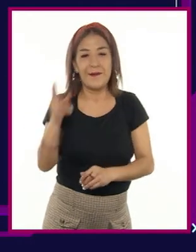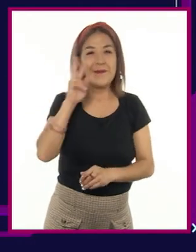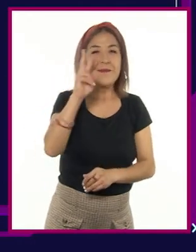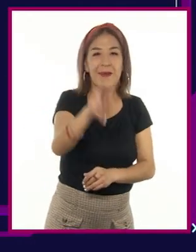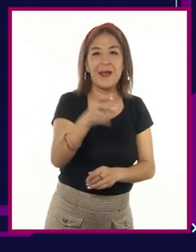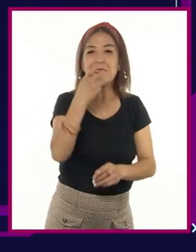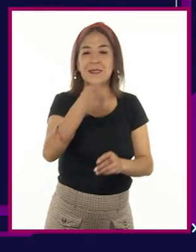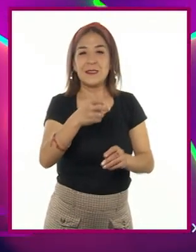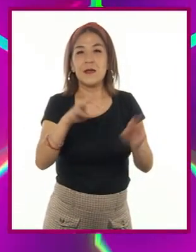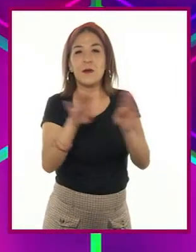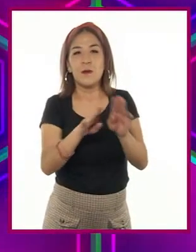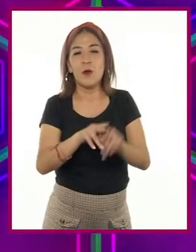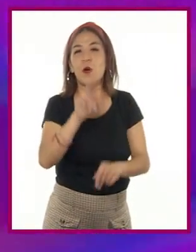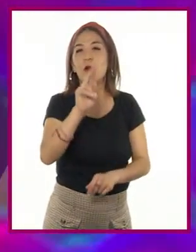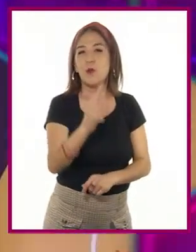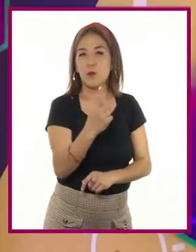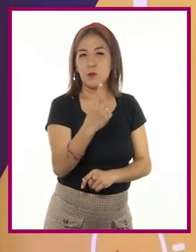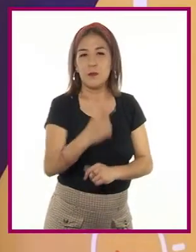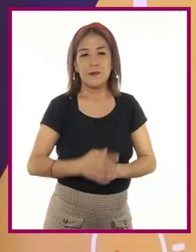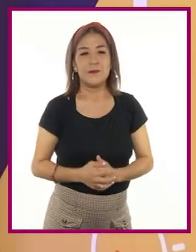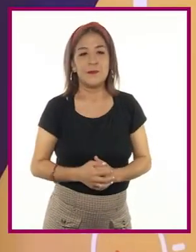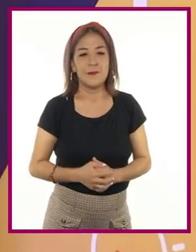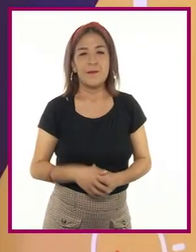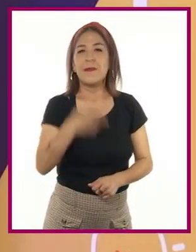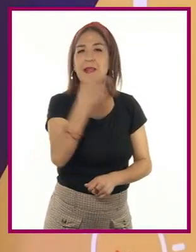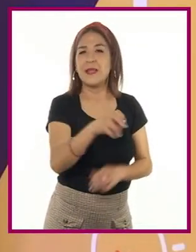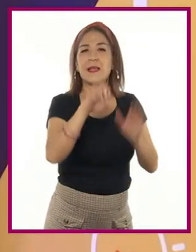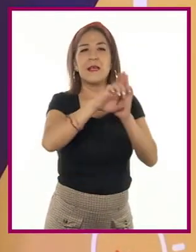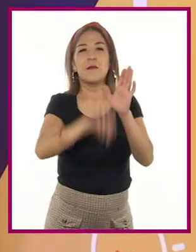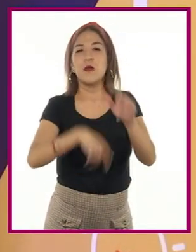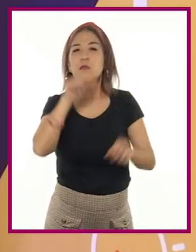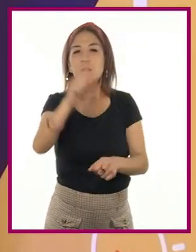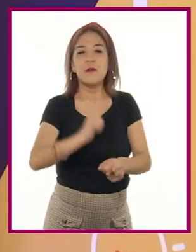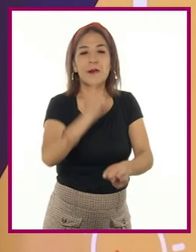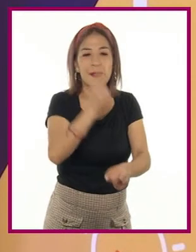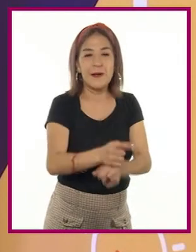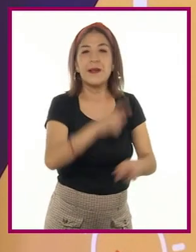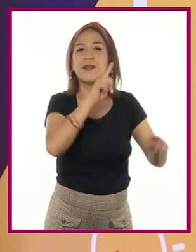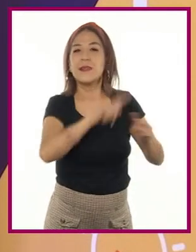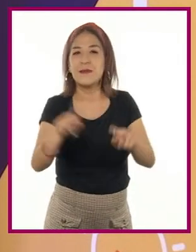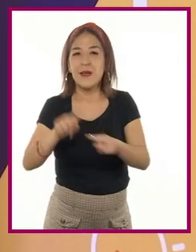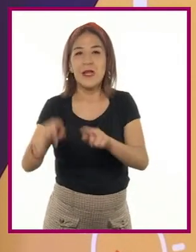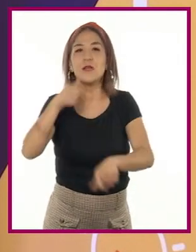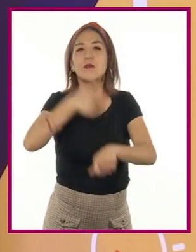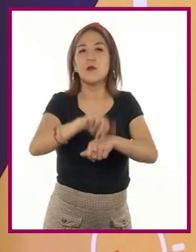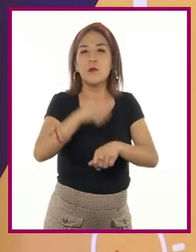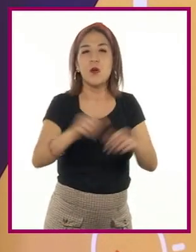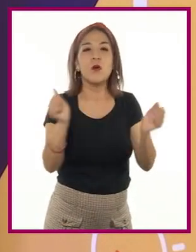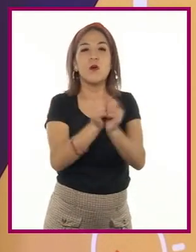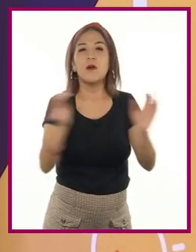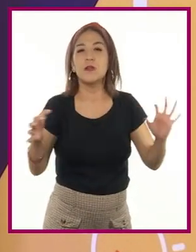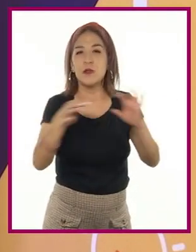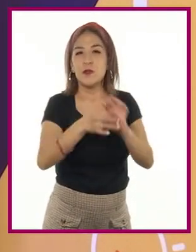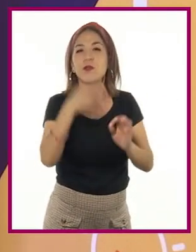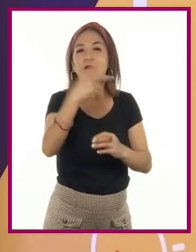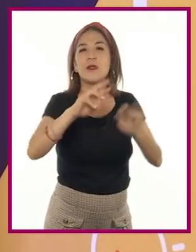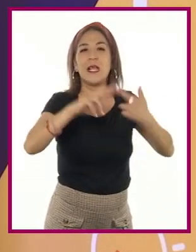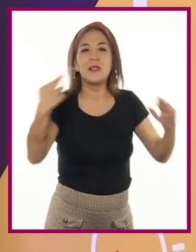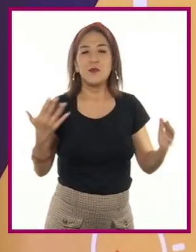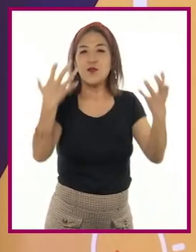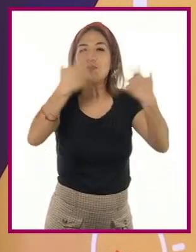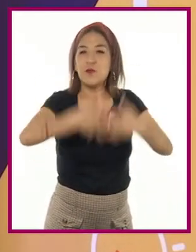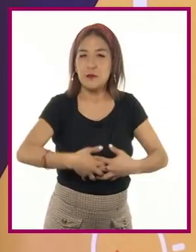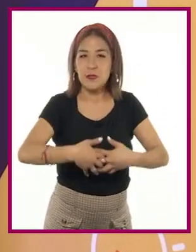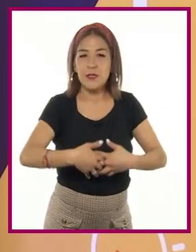en el cuadrante 1 en este ejemplo se identifica que las variables están en una relación funcional y